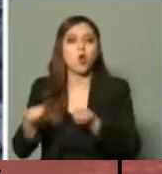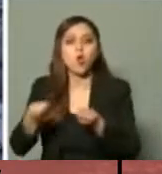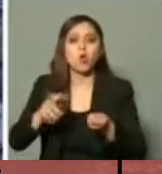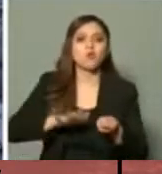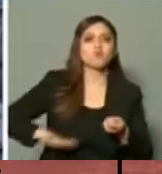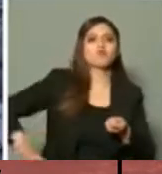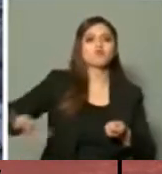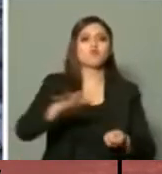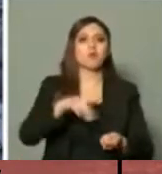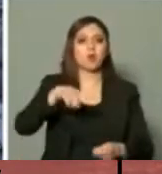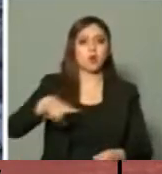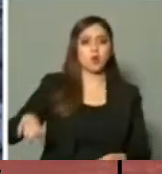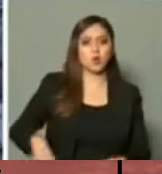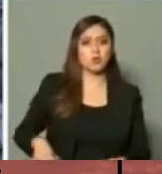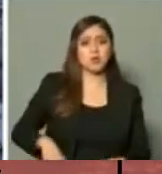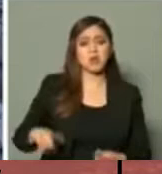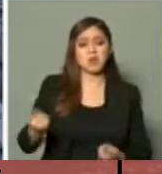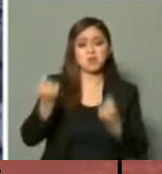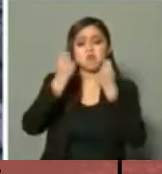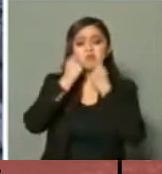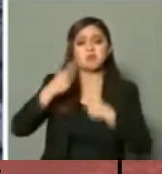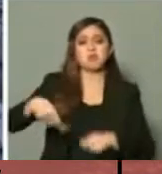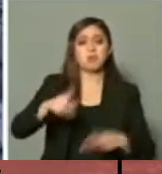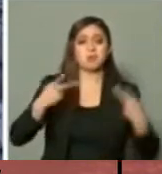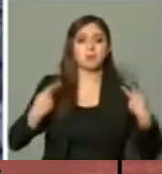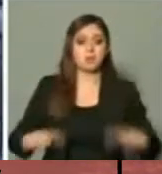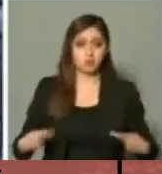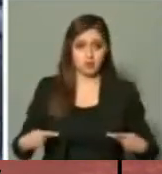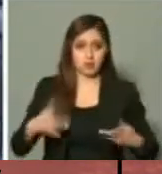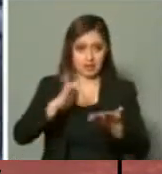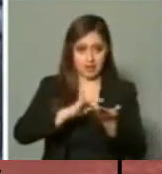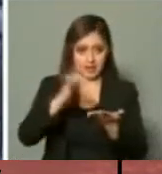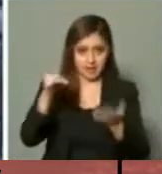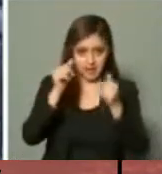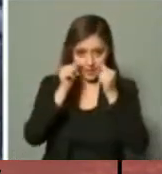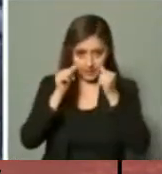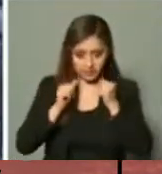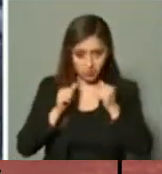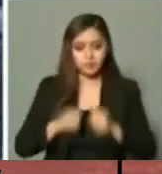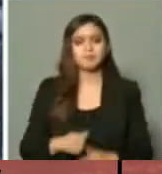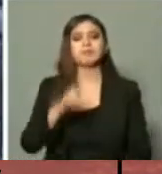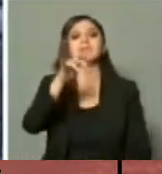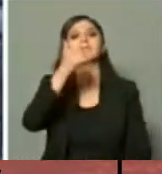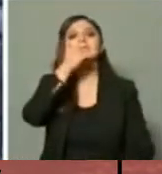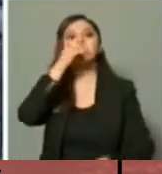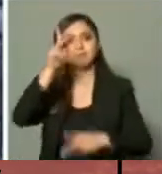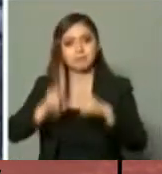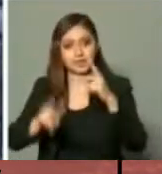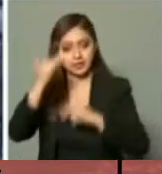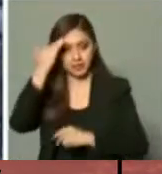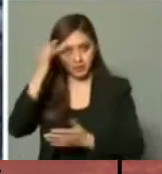el poder, sin importarles el pueblo. Agradezco su atención. Candidata, concluyó su tiempo. Muchas